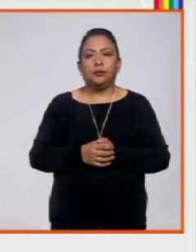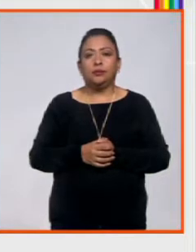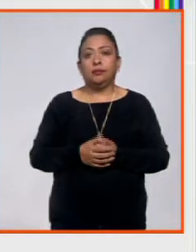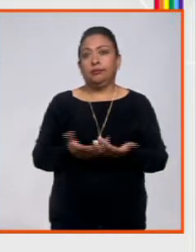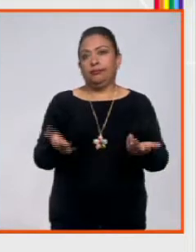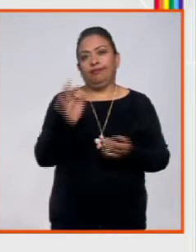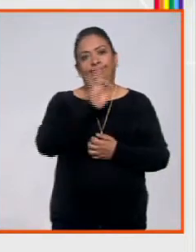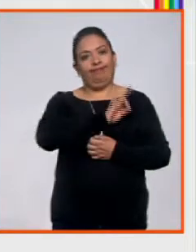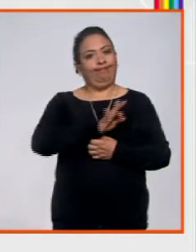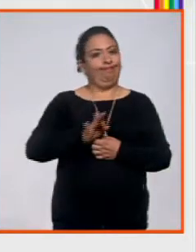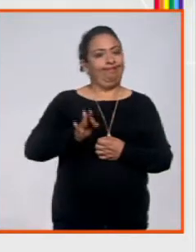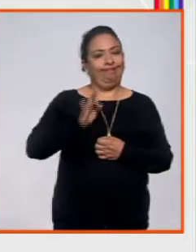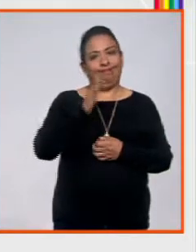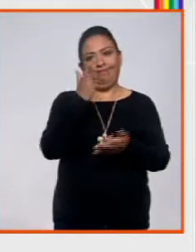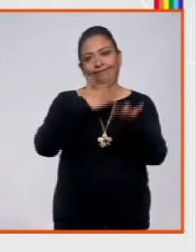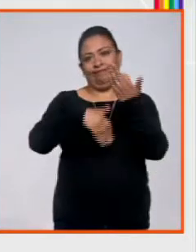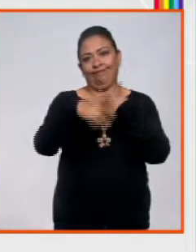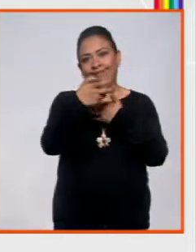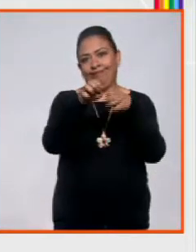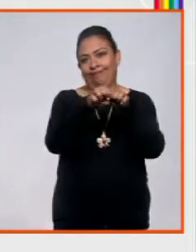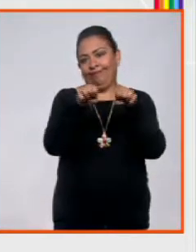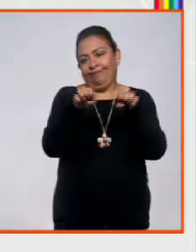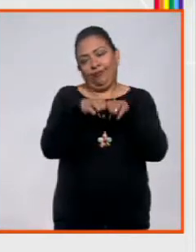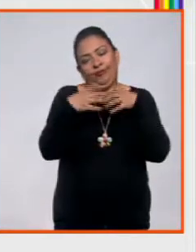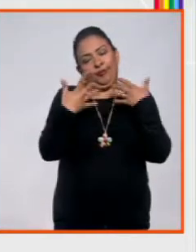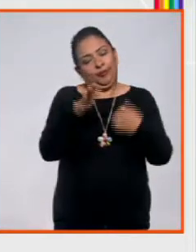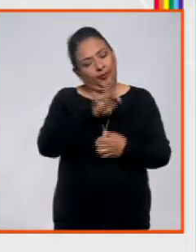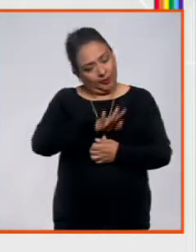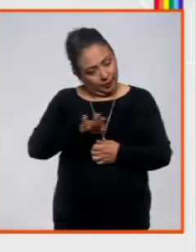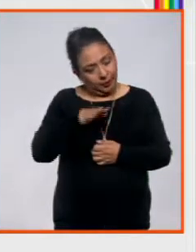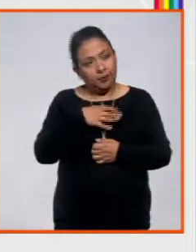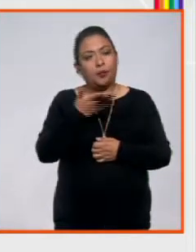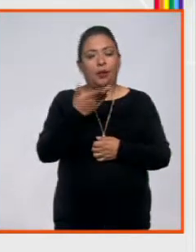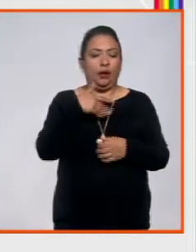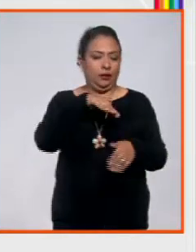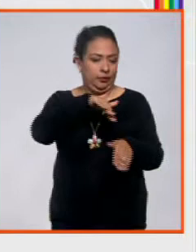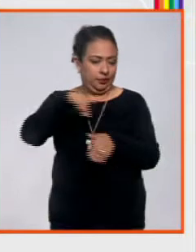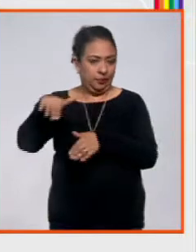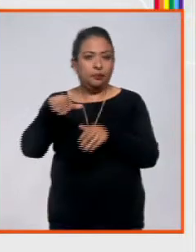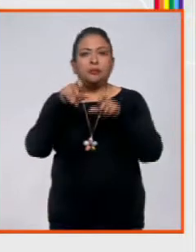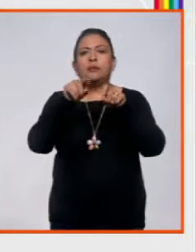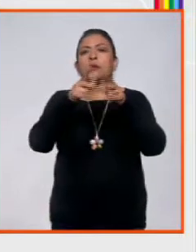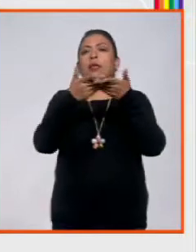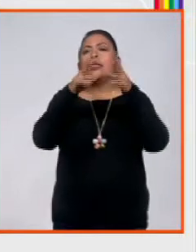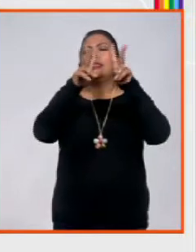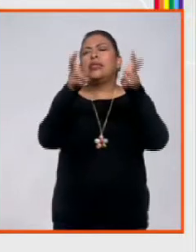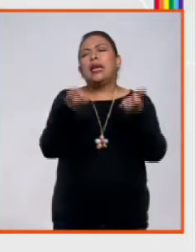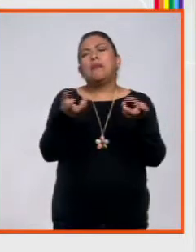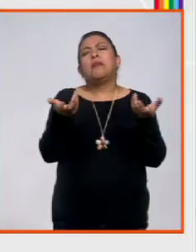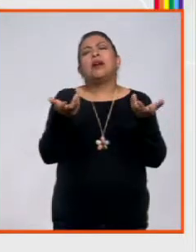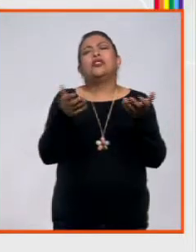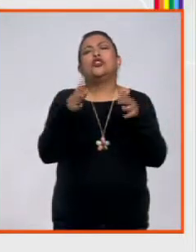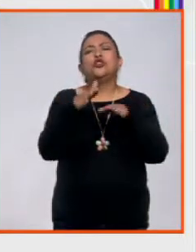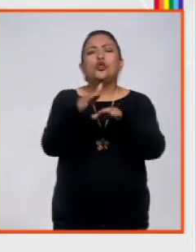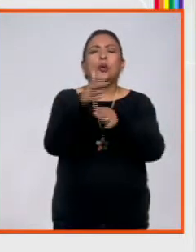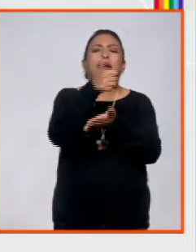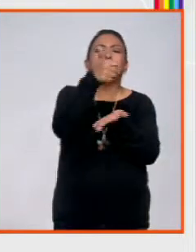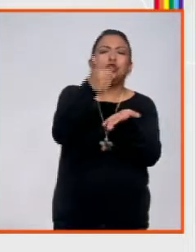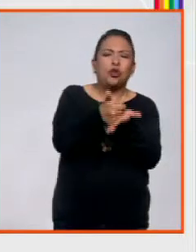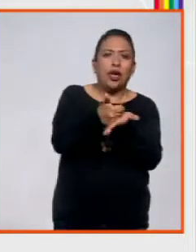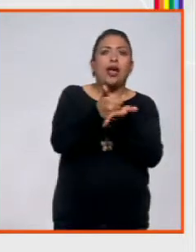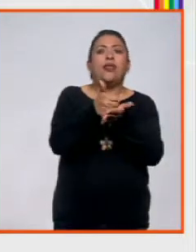pues una felicitación a todo ese equipo y quien se quede seguimos platicando sobre temas que tienen que ver con con ciudades